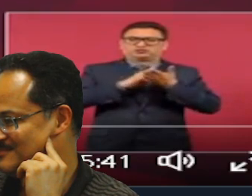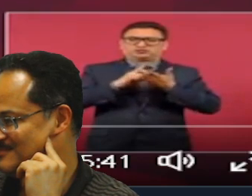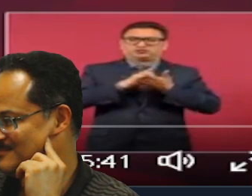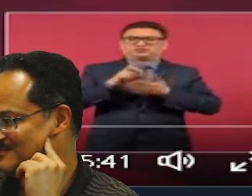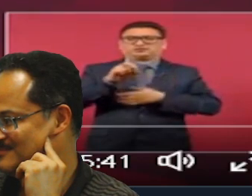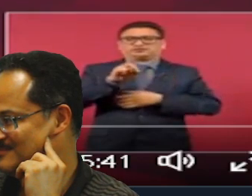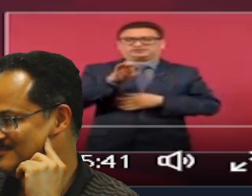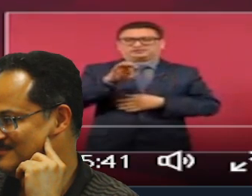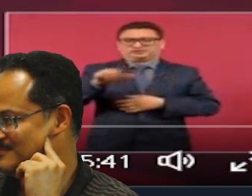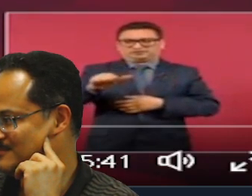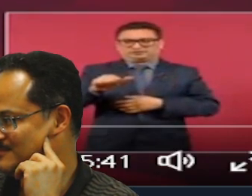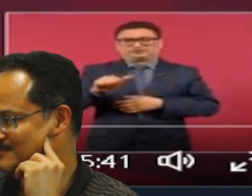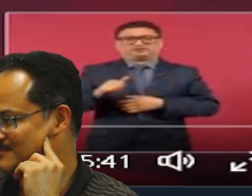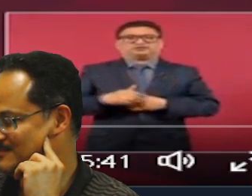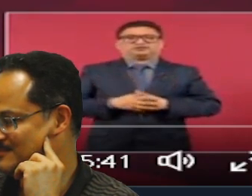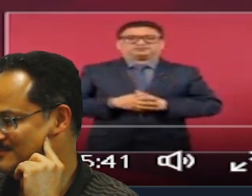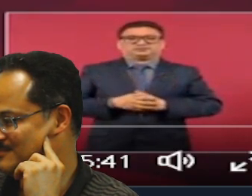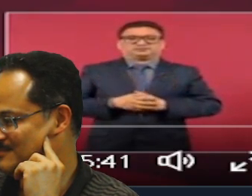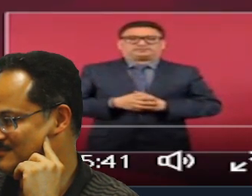la DEA